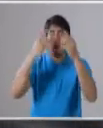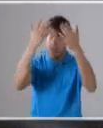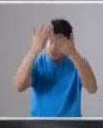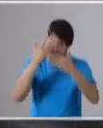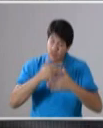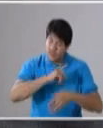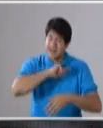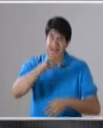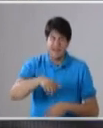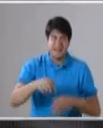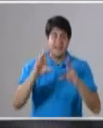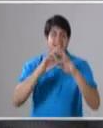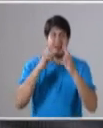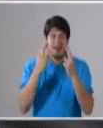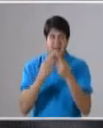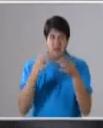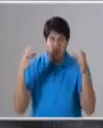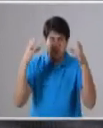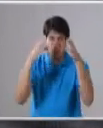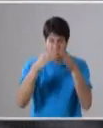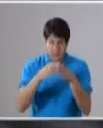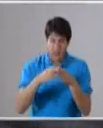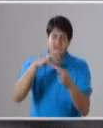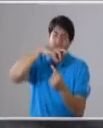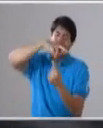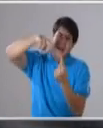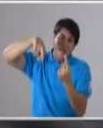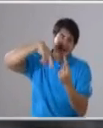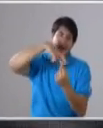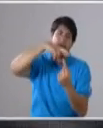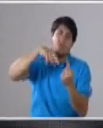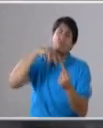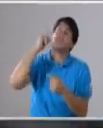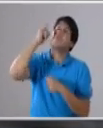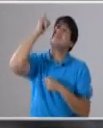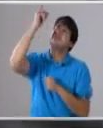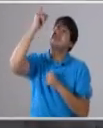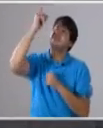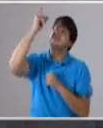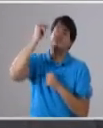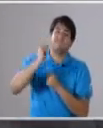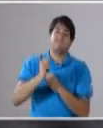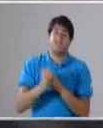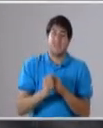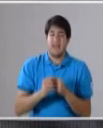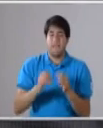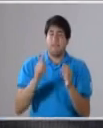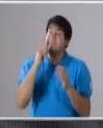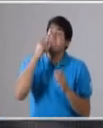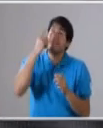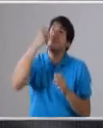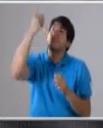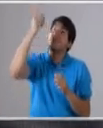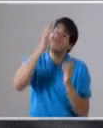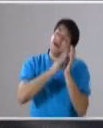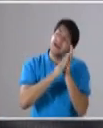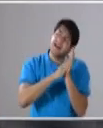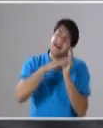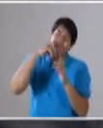estar reunidos en torno a ti, Señor, buscándote, alabándote,